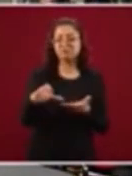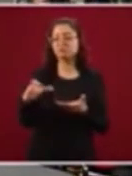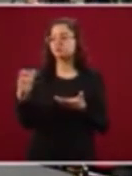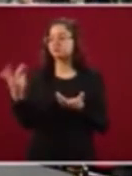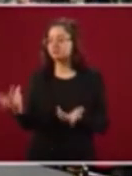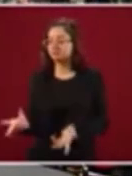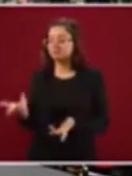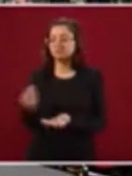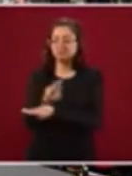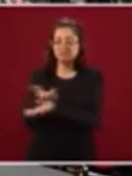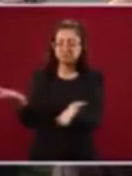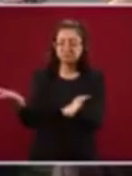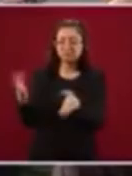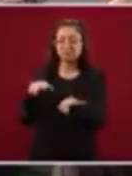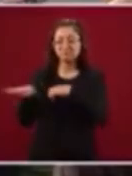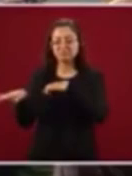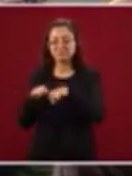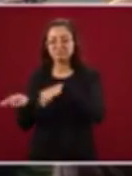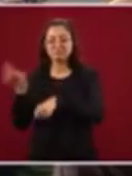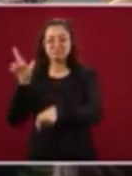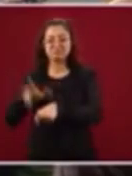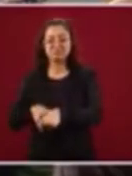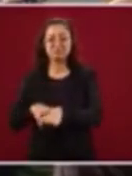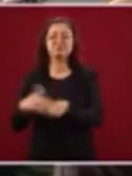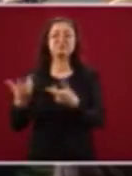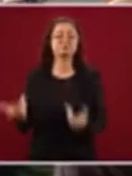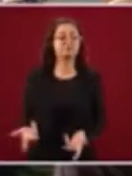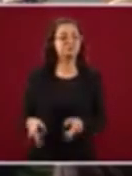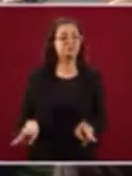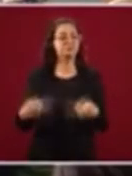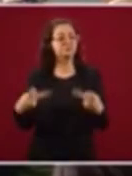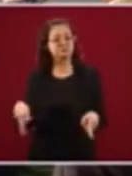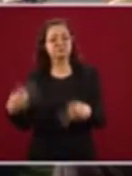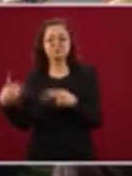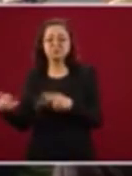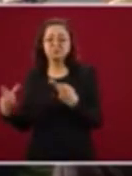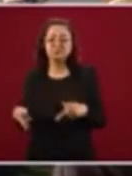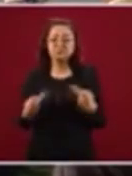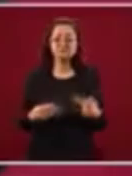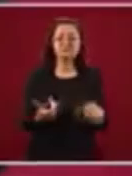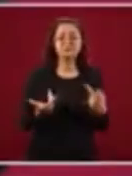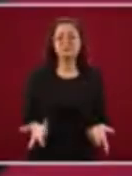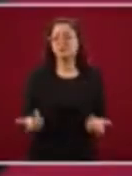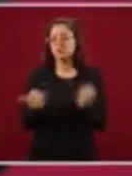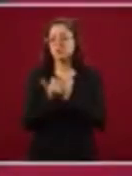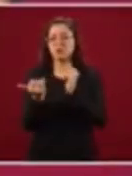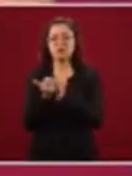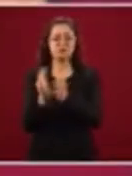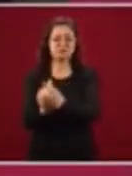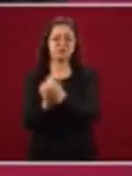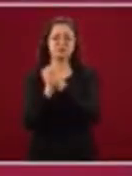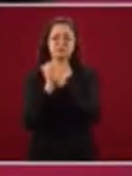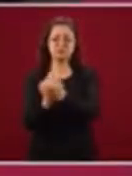gente con vendedores de lotería, como son los sorteos,